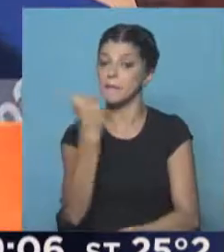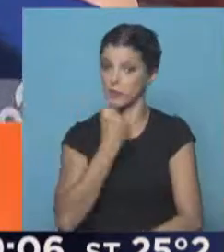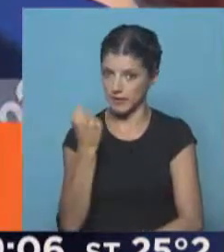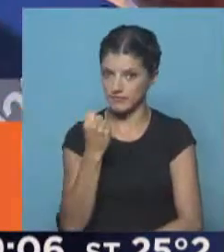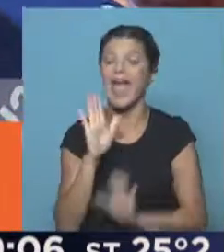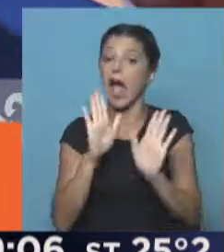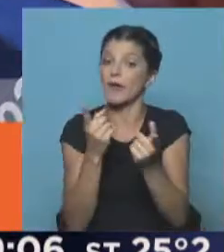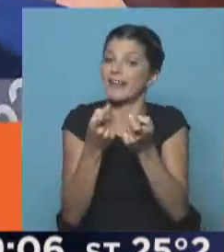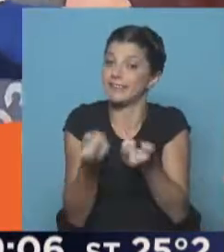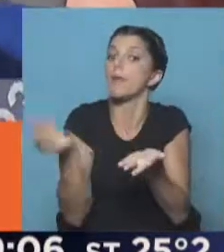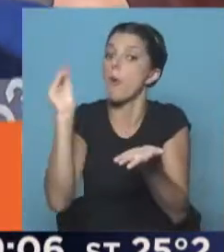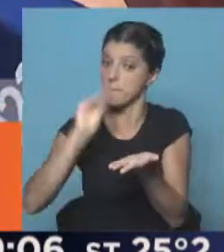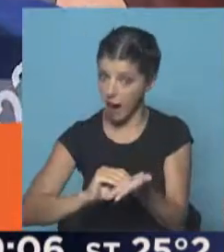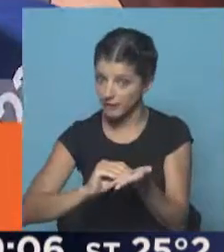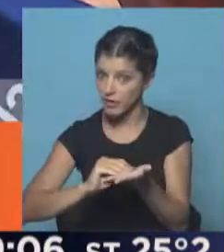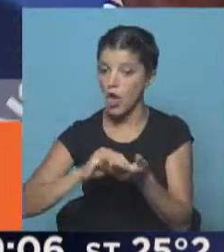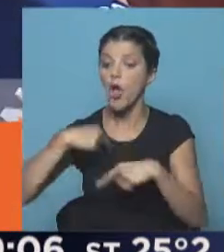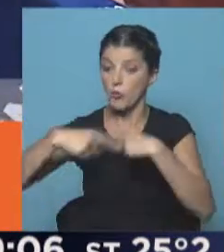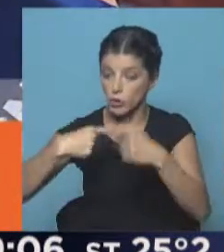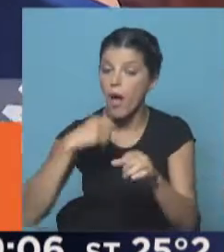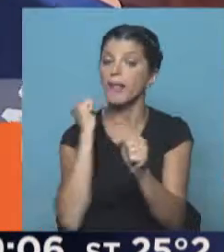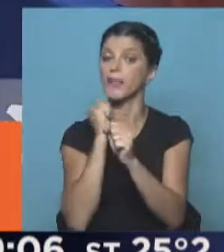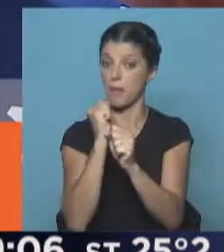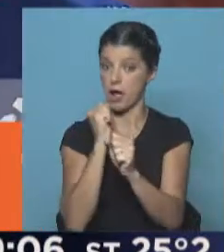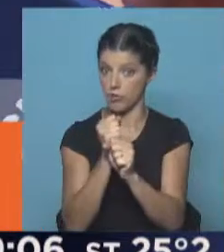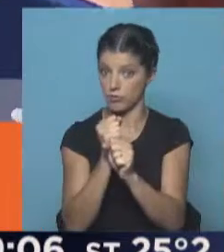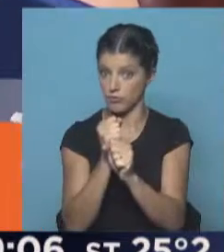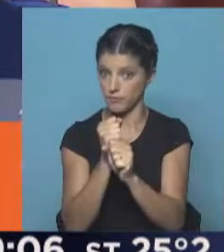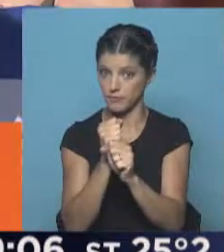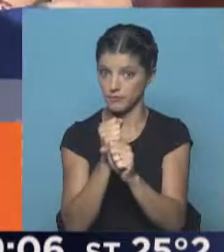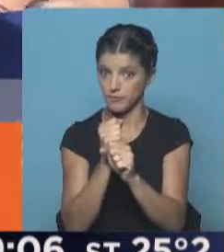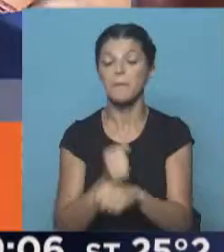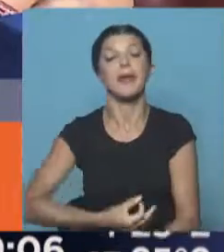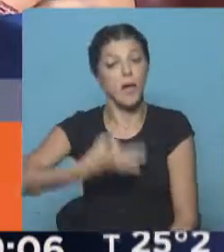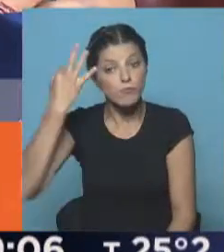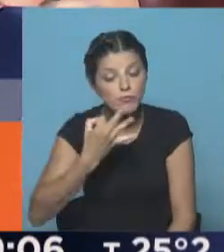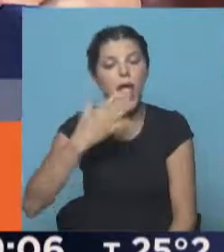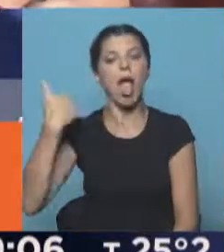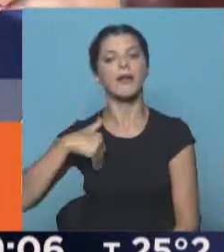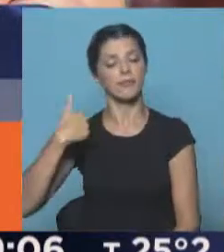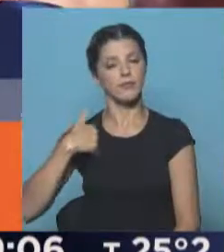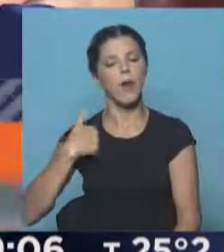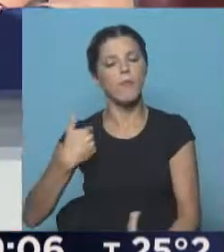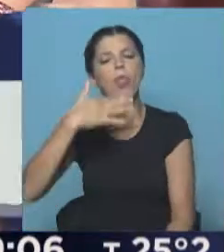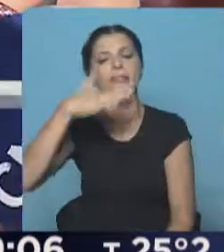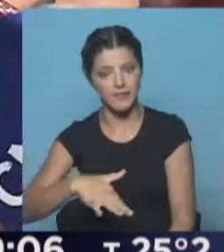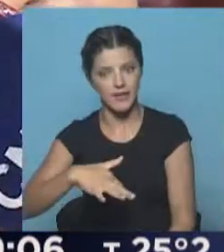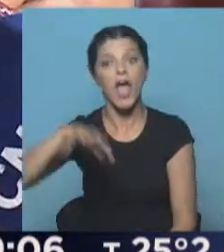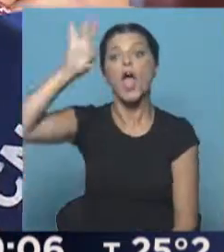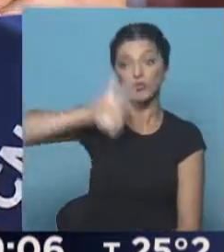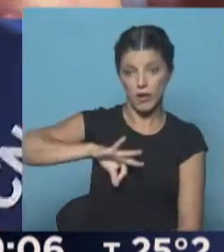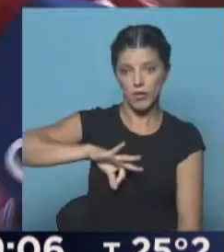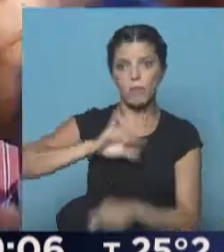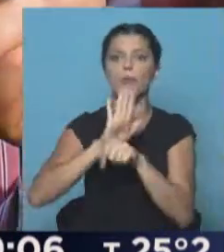no alcanza, necesitamos más pasos para que en la Argentina definitivamente se entienda que el salario no es ganancia,